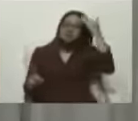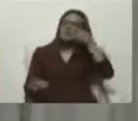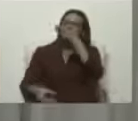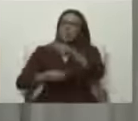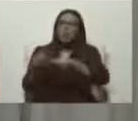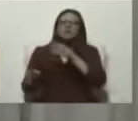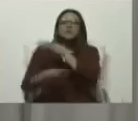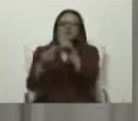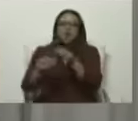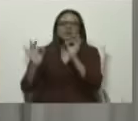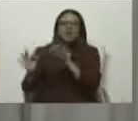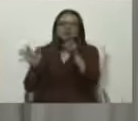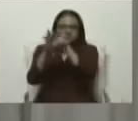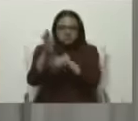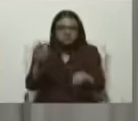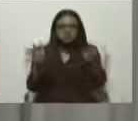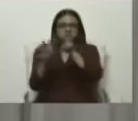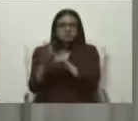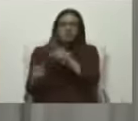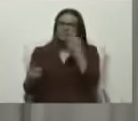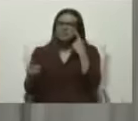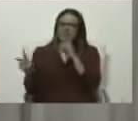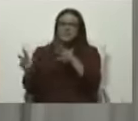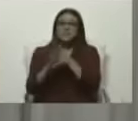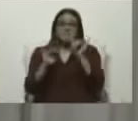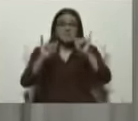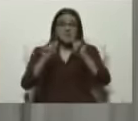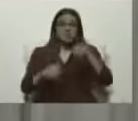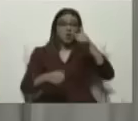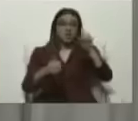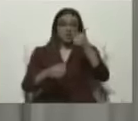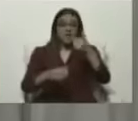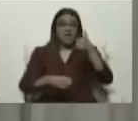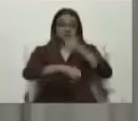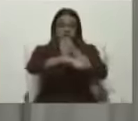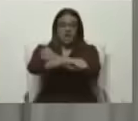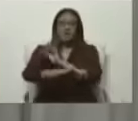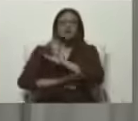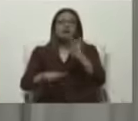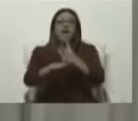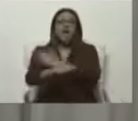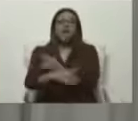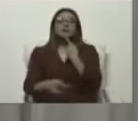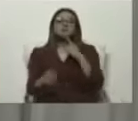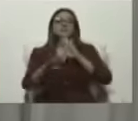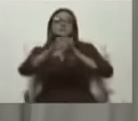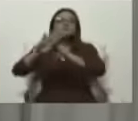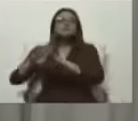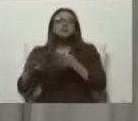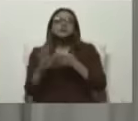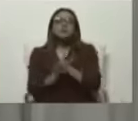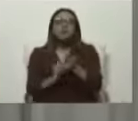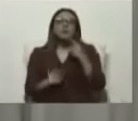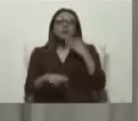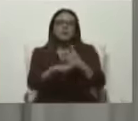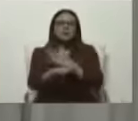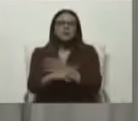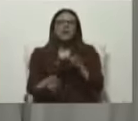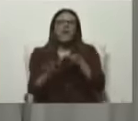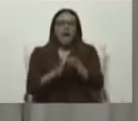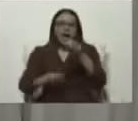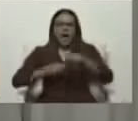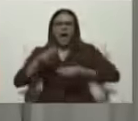que uno de los 10 candidatos ya esté montando toda una patraña para decir que